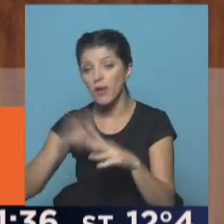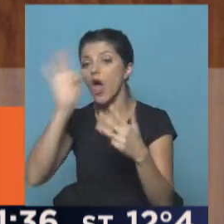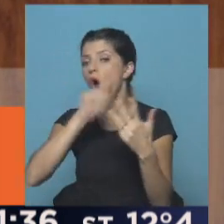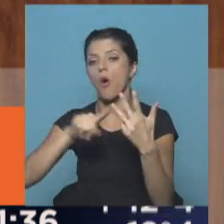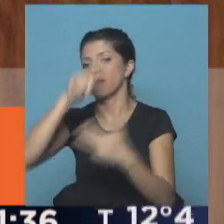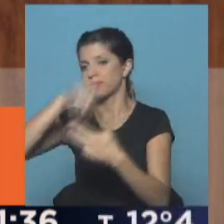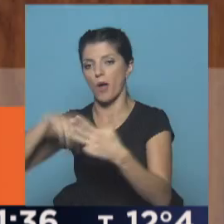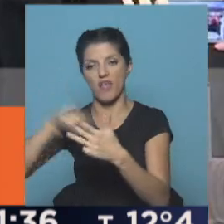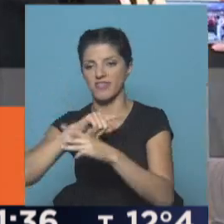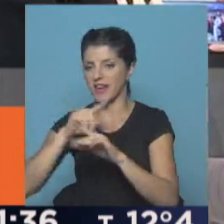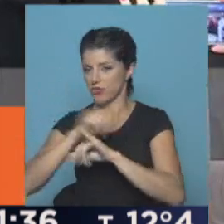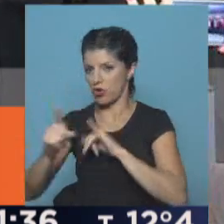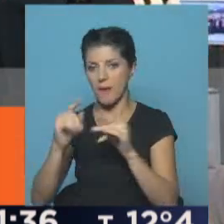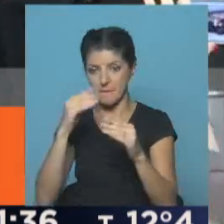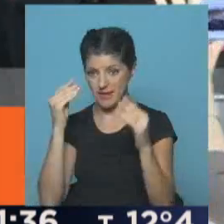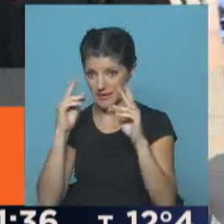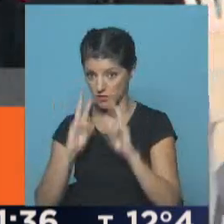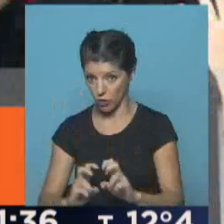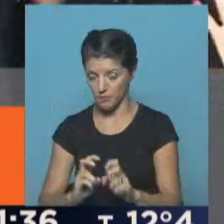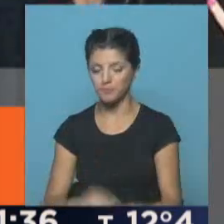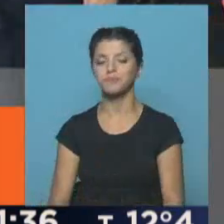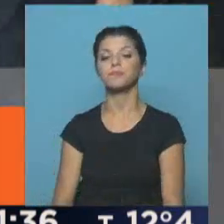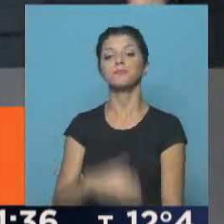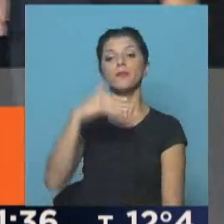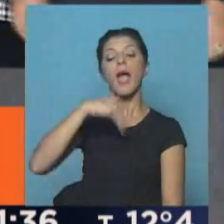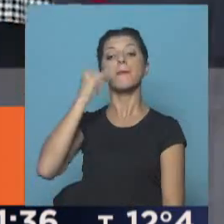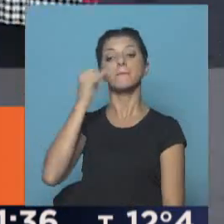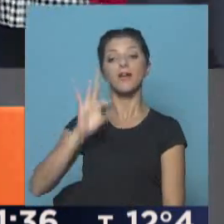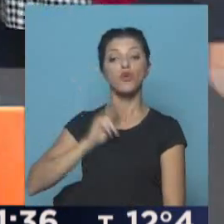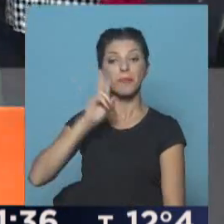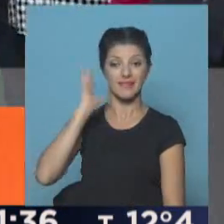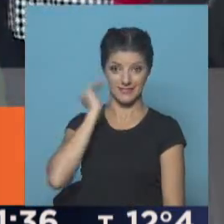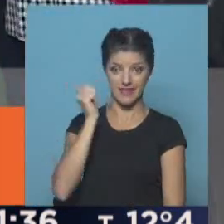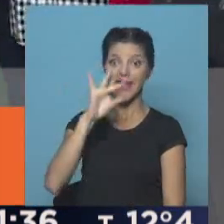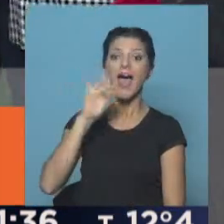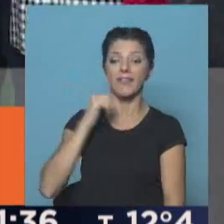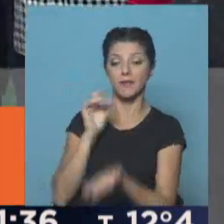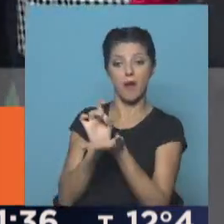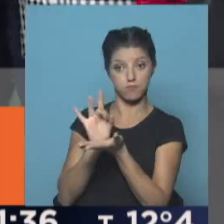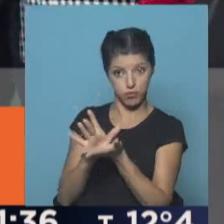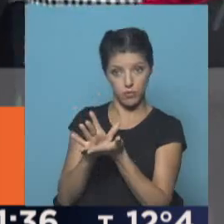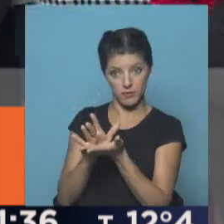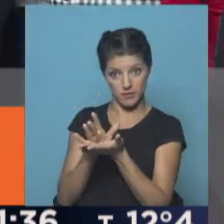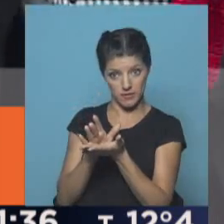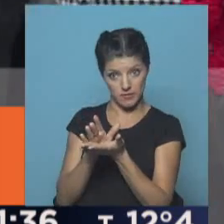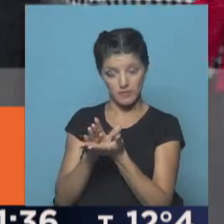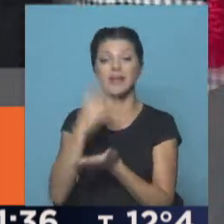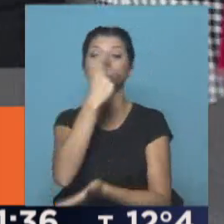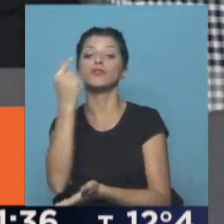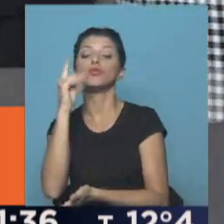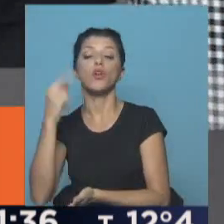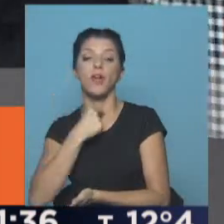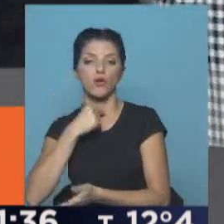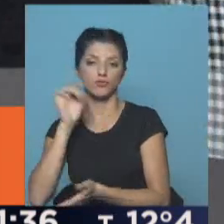caso. Dilma Rousseff fue separada de su cargo en mayo de 2016 y definitivamente destituida el 31 de